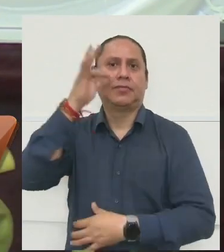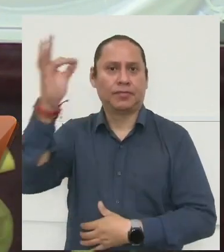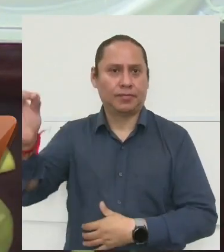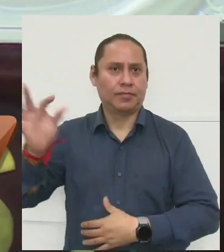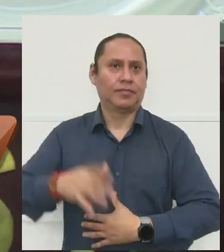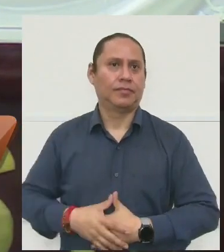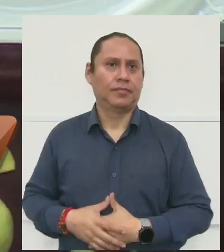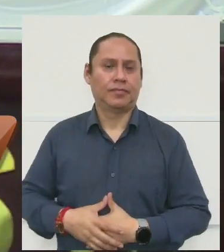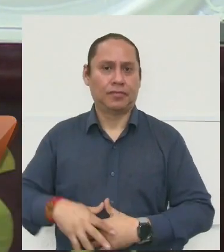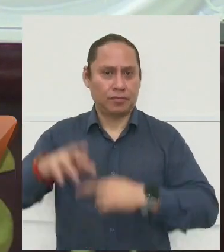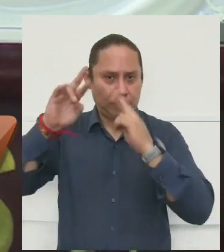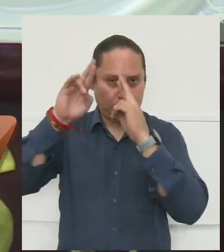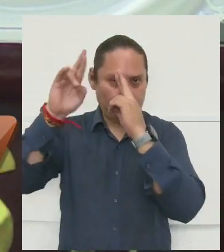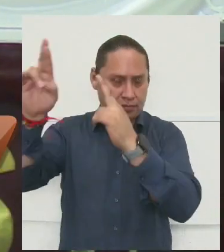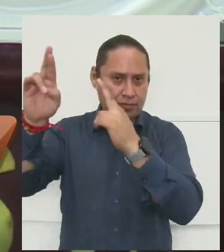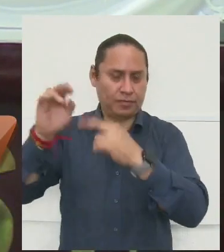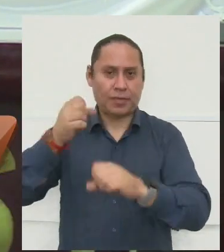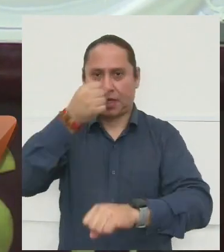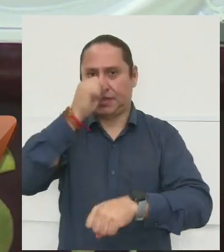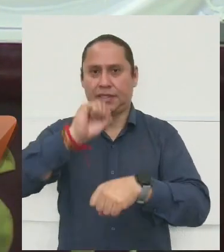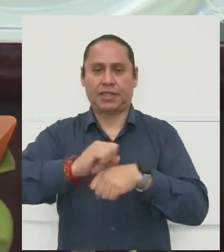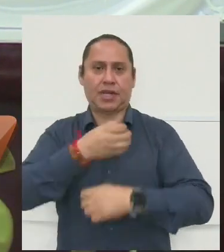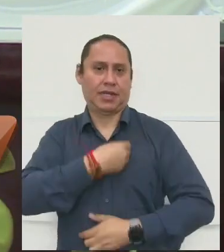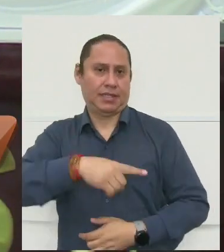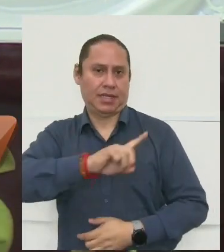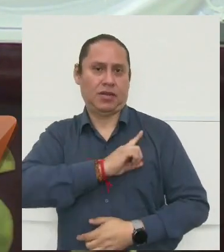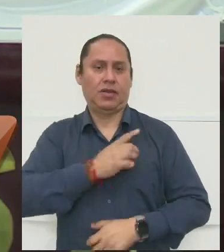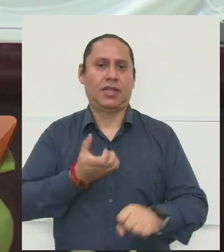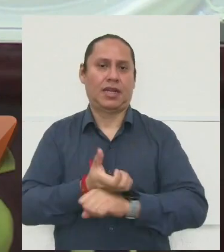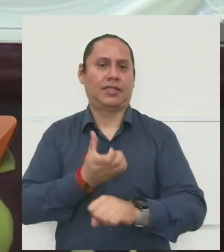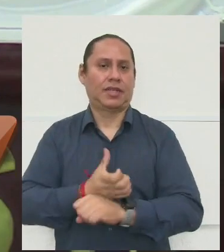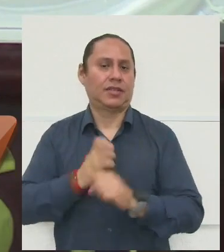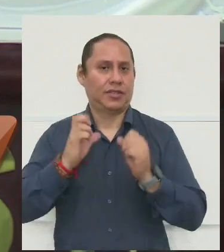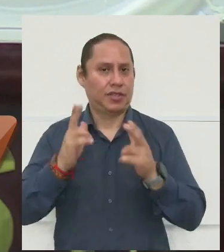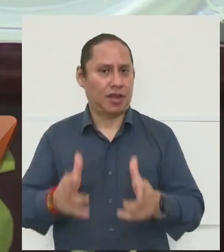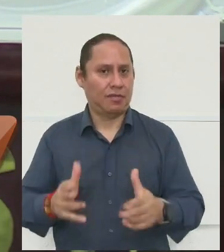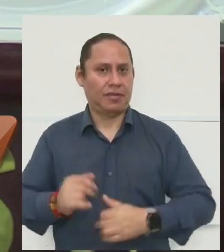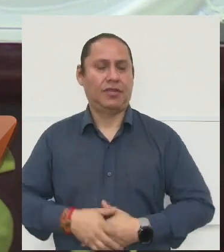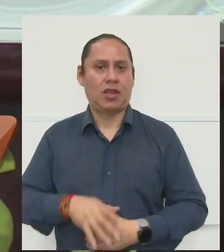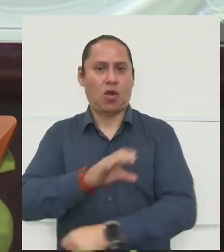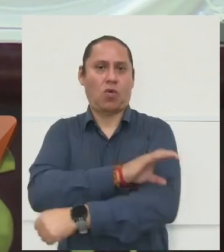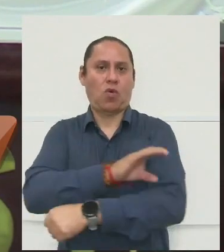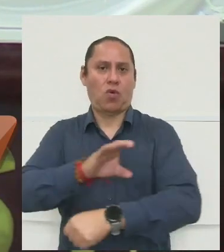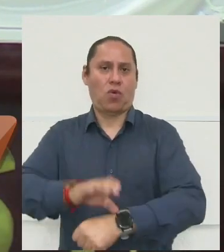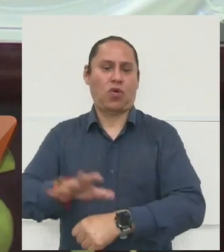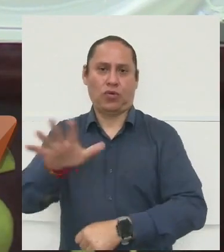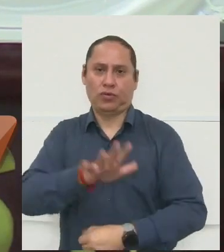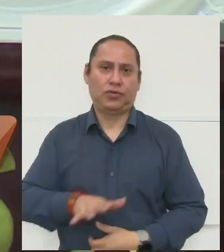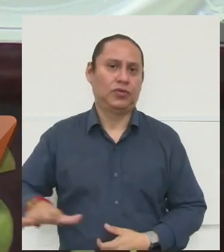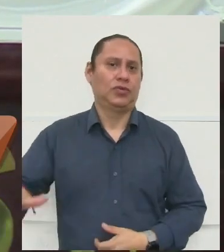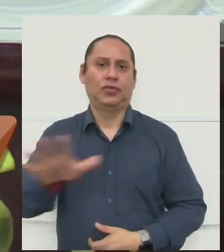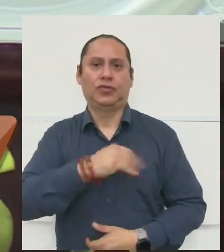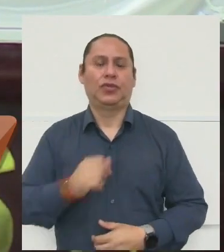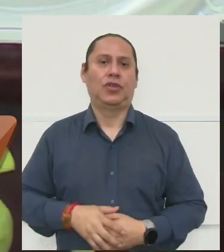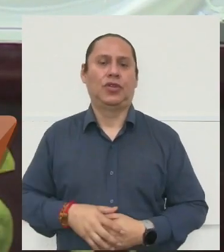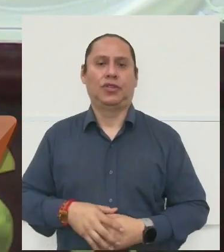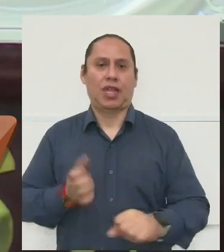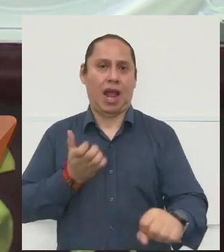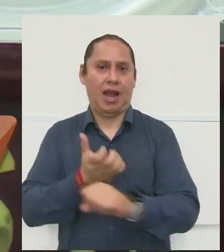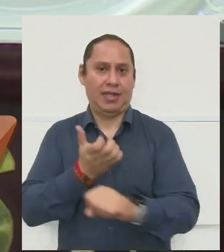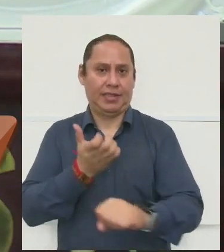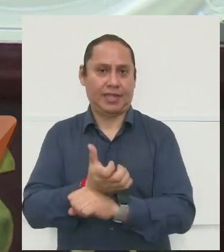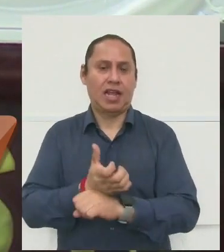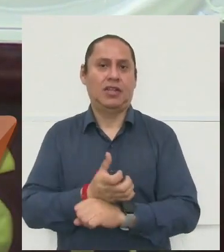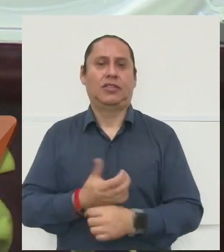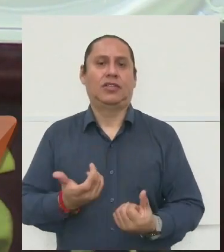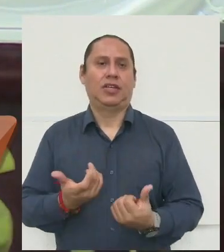exhorta respetuoso la secretaría de salud del estado en coordinación con todos los miembros del sistema Estatal para